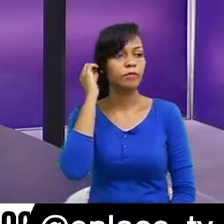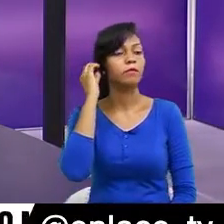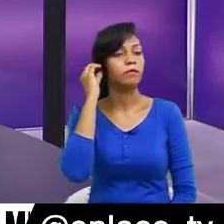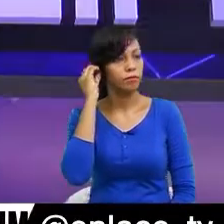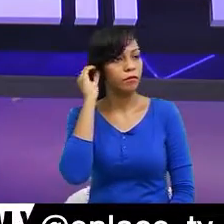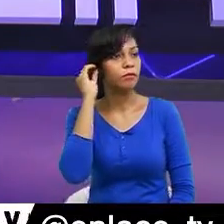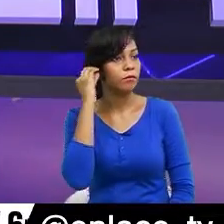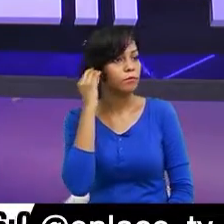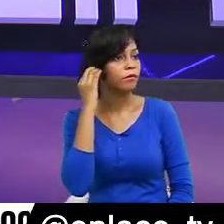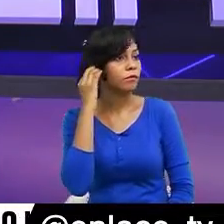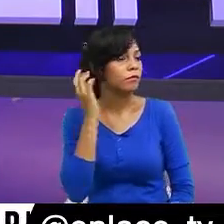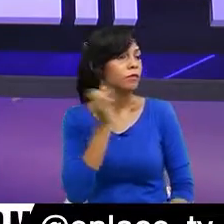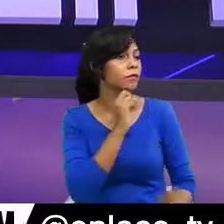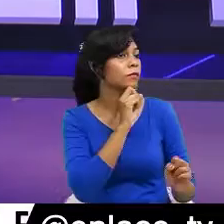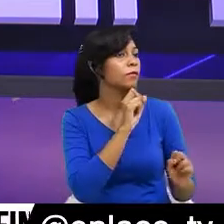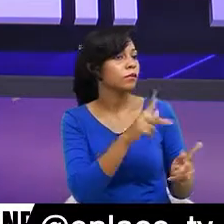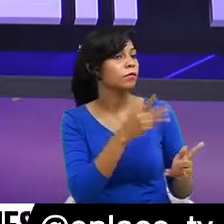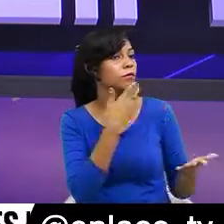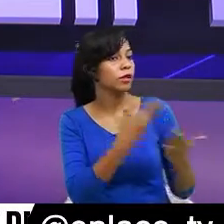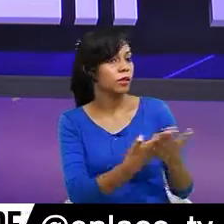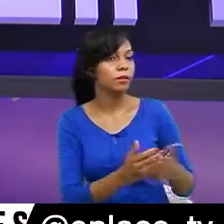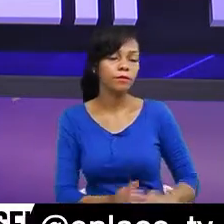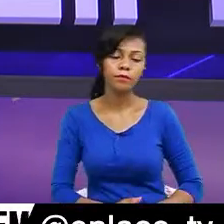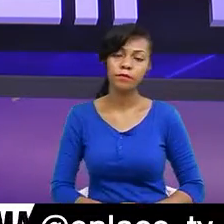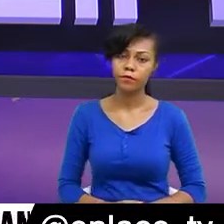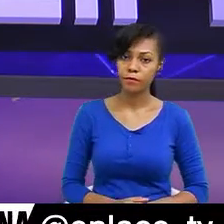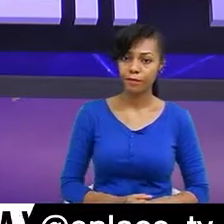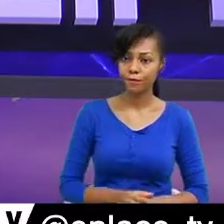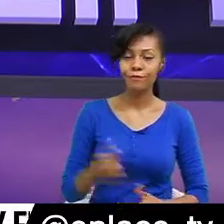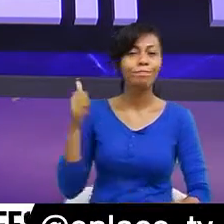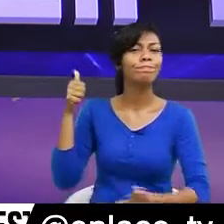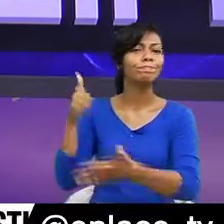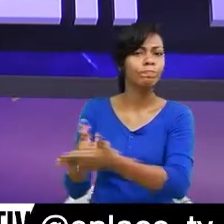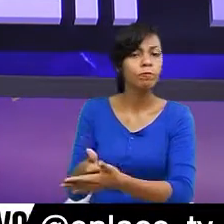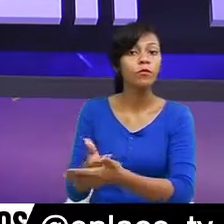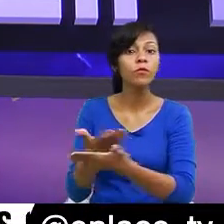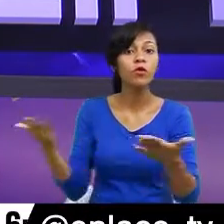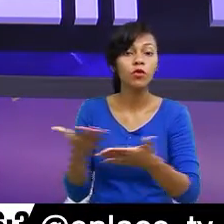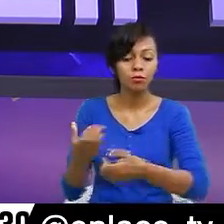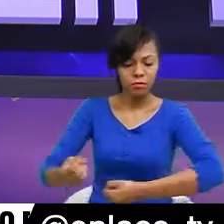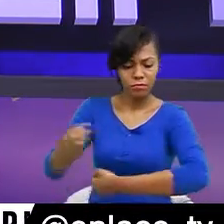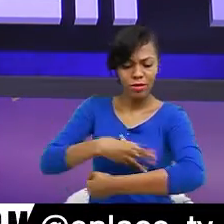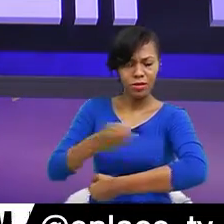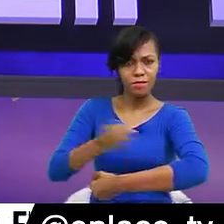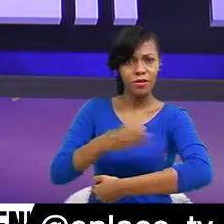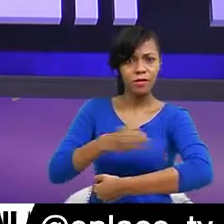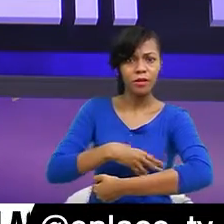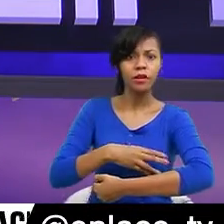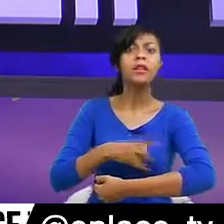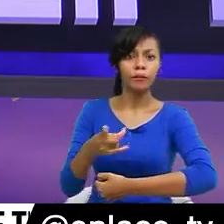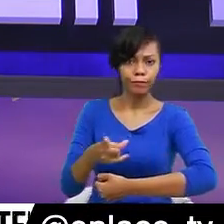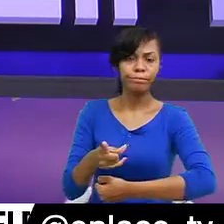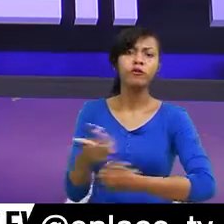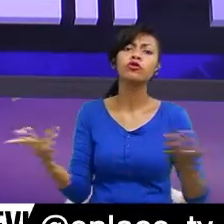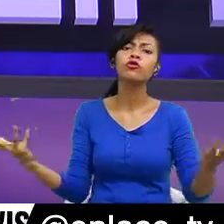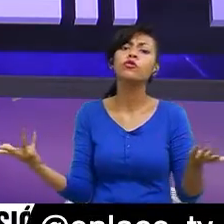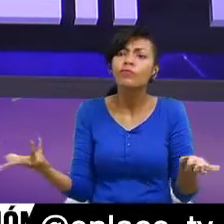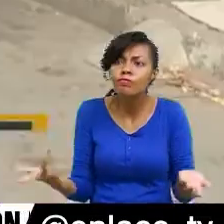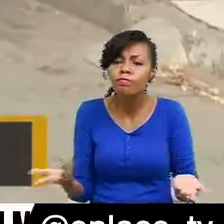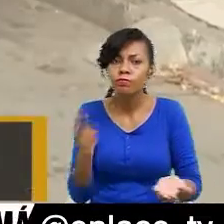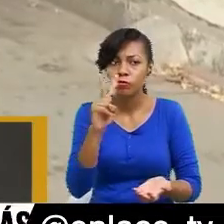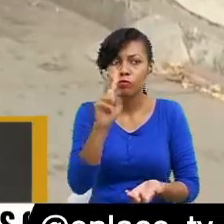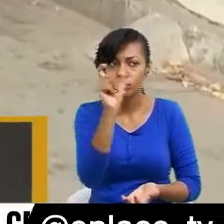Gracias, Pedro. Muy buenas tardes para usted. Y un accidente de tránsito en el sector de la Plaza Satélite deja como resultado a 2 personas heridas.